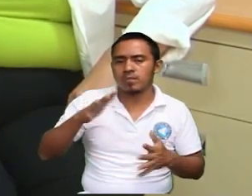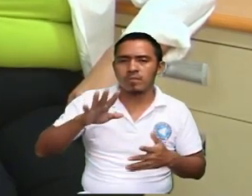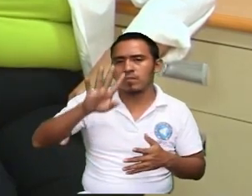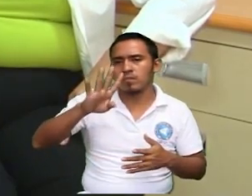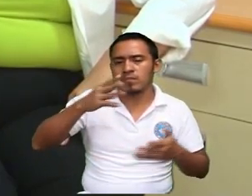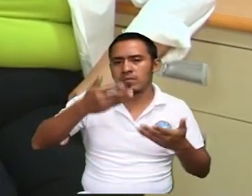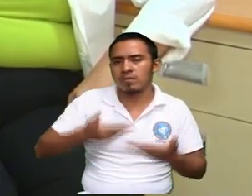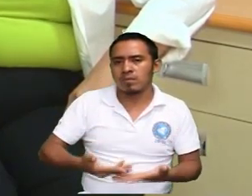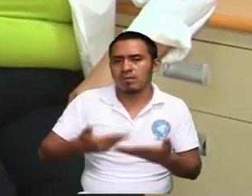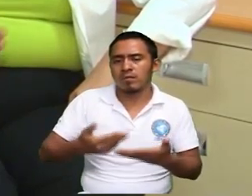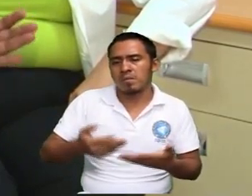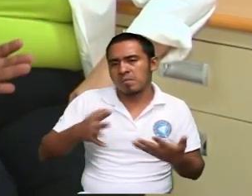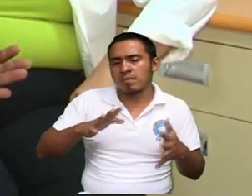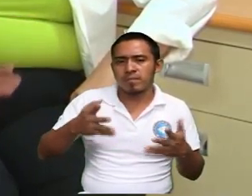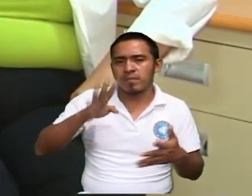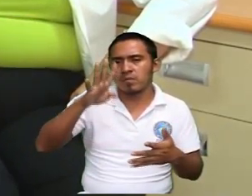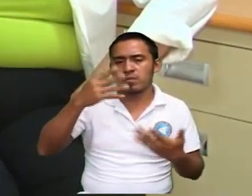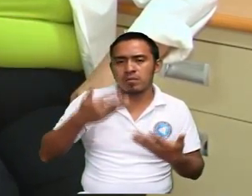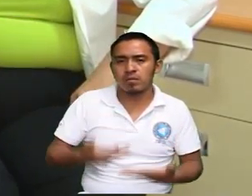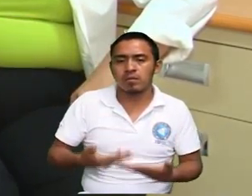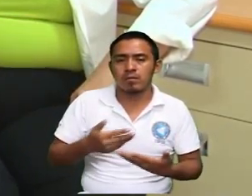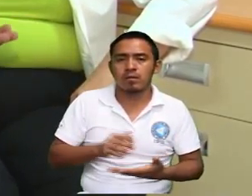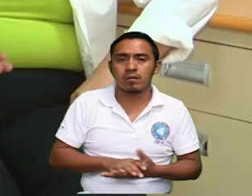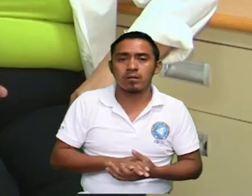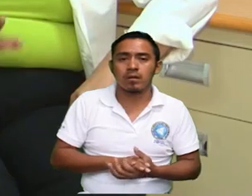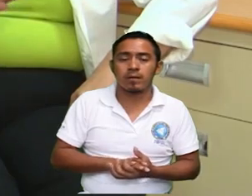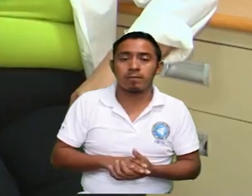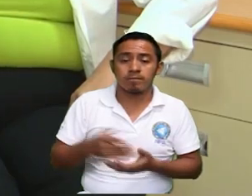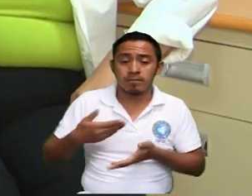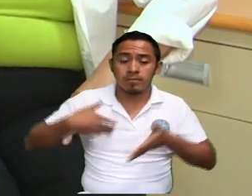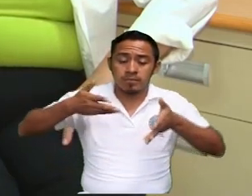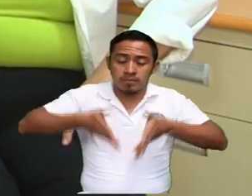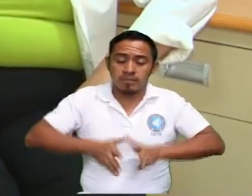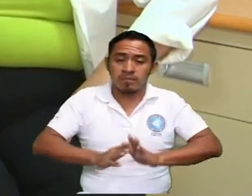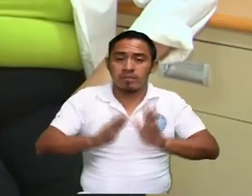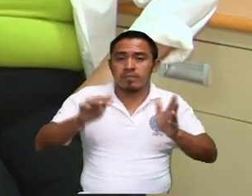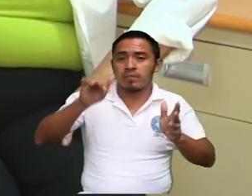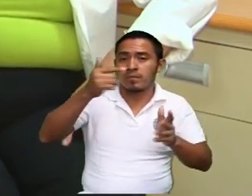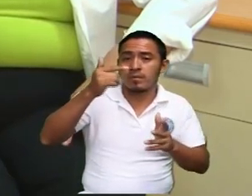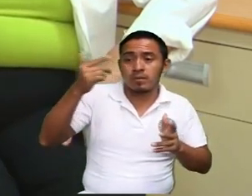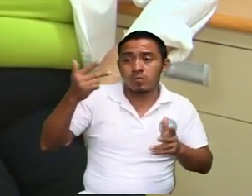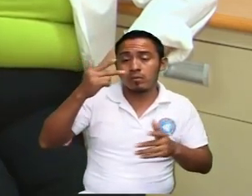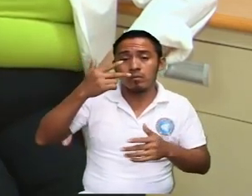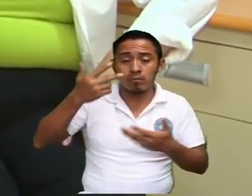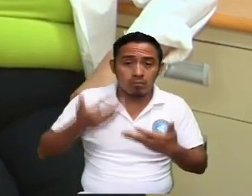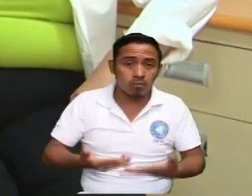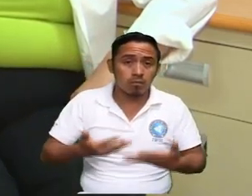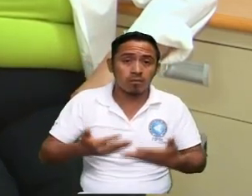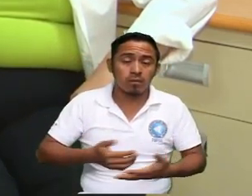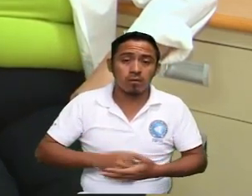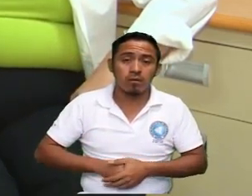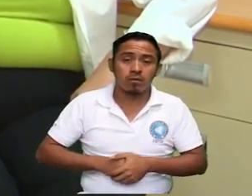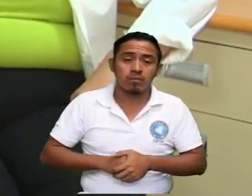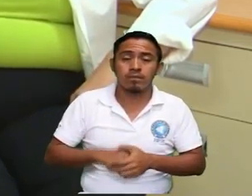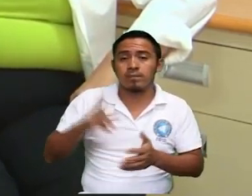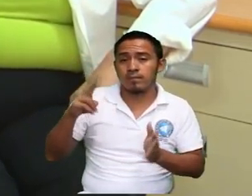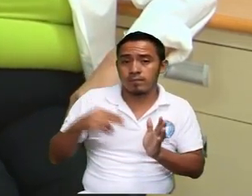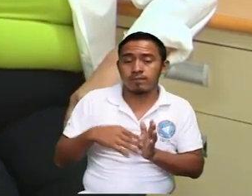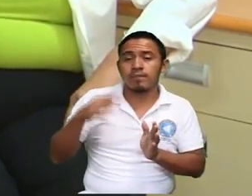muy poco. Alrededor de 4 libras. Y lo que un bebé debe pesar cuando nace es 7, 8 libras, 6 sí, libras. Sí, que son 2.500